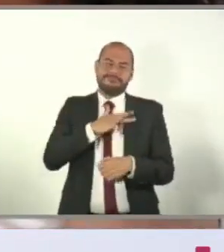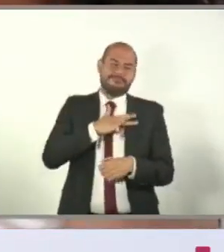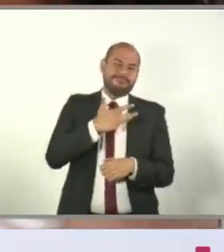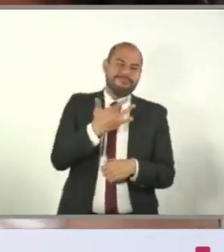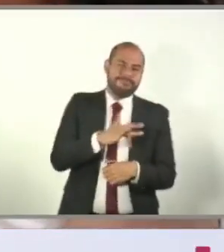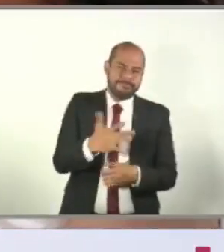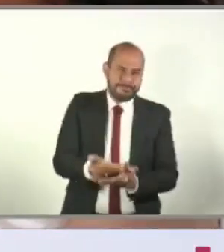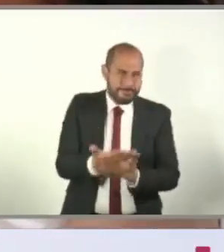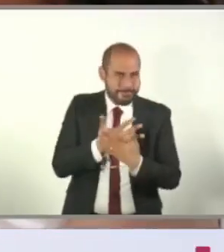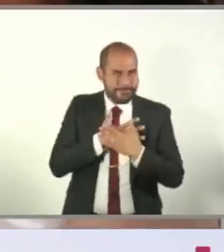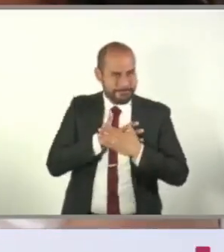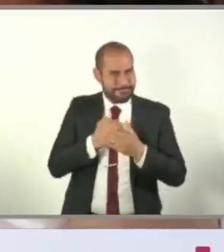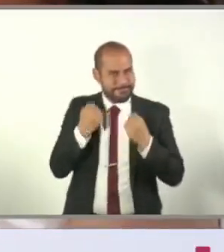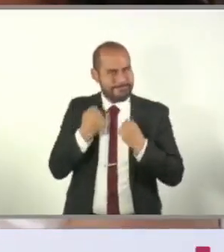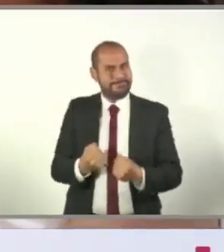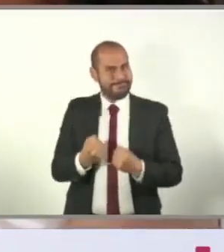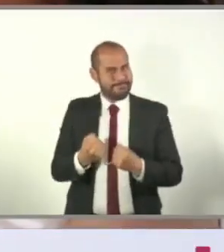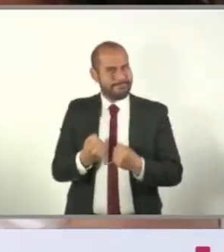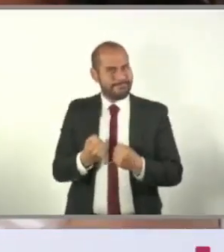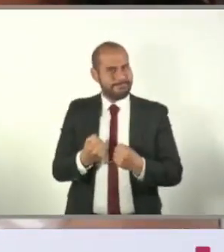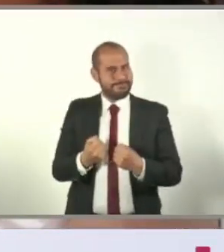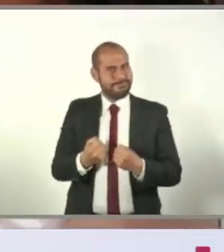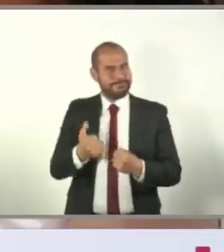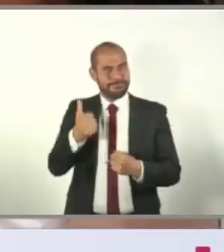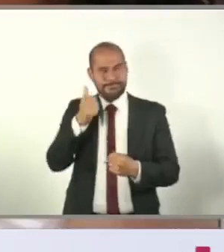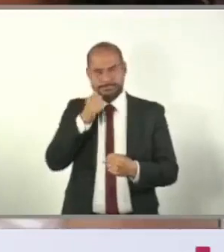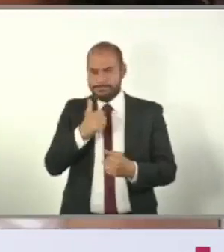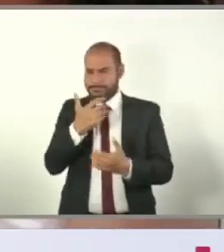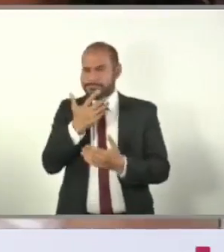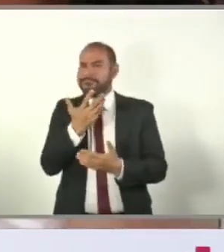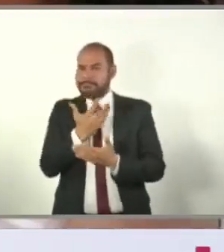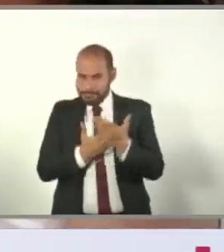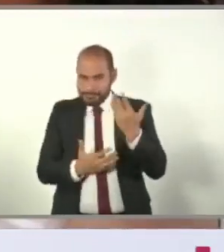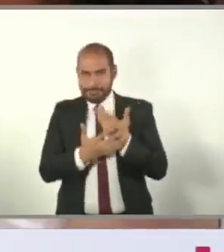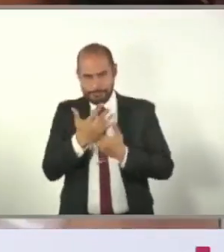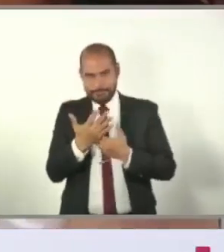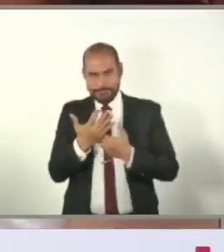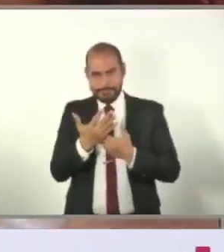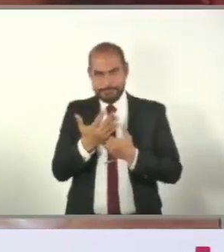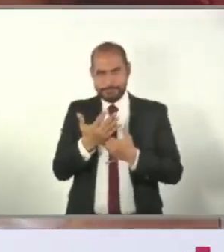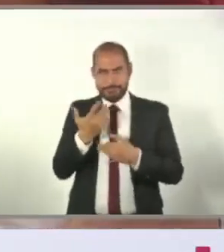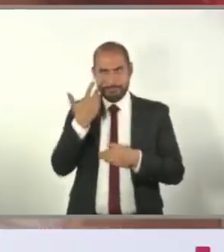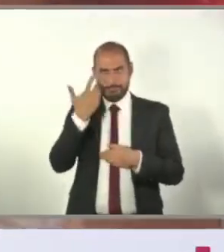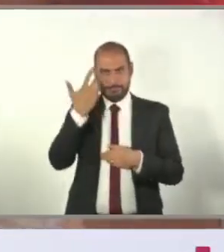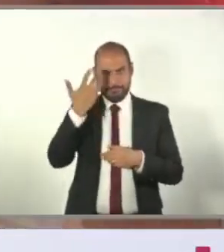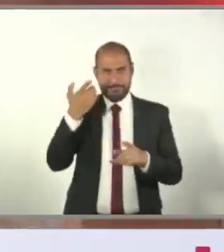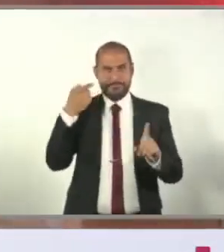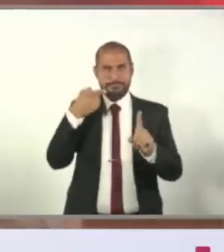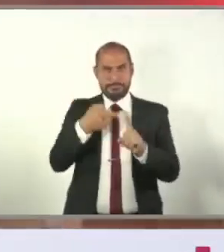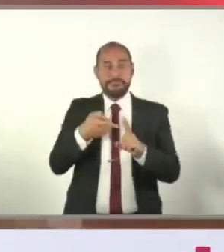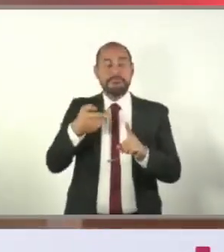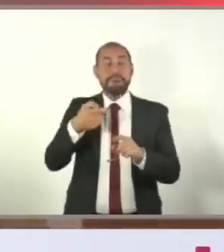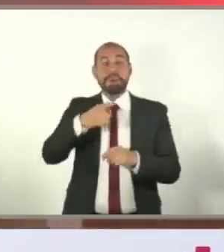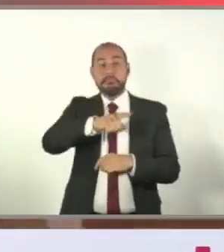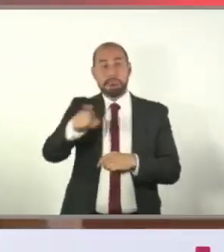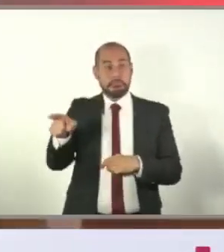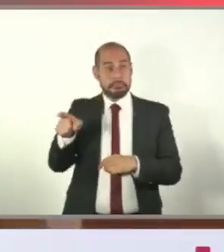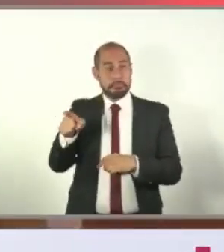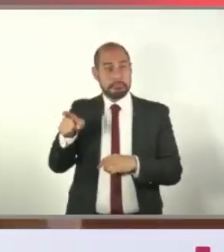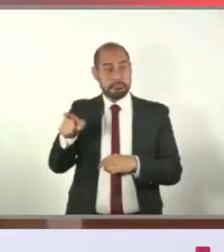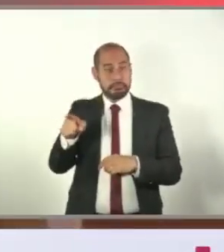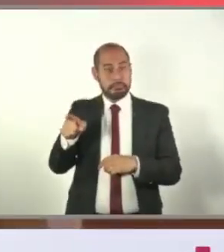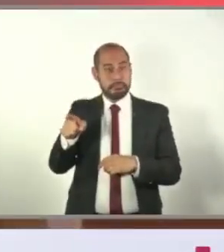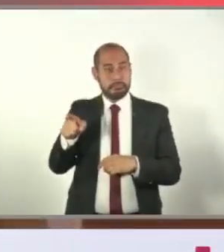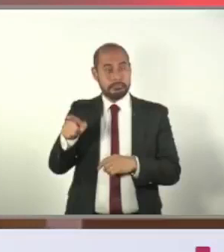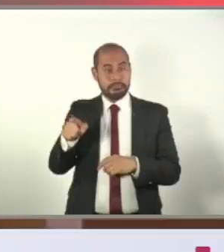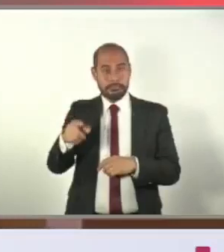favor. Enamórense en lo que hagan, y que recuerden que no son para ser